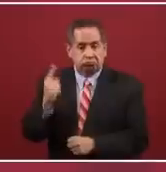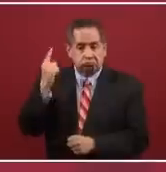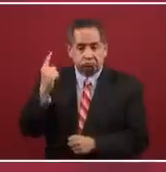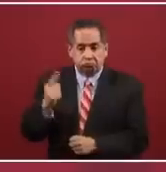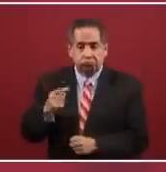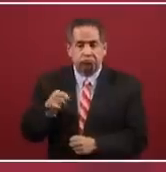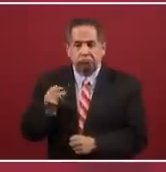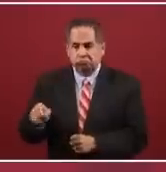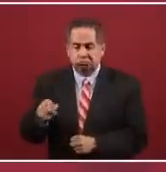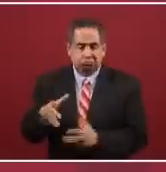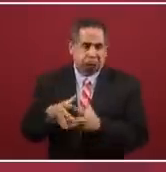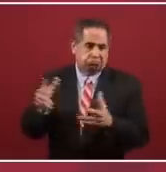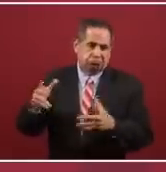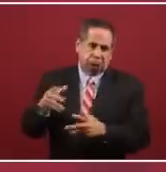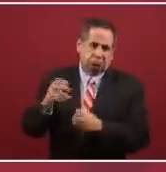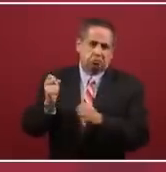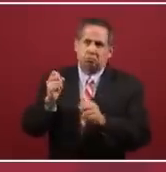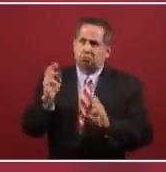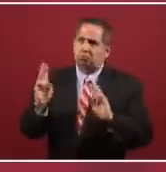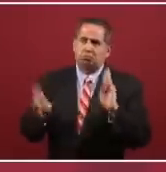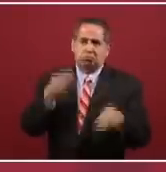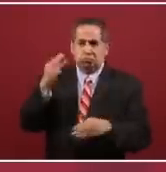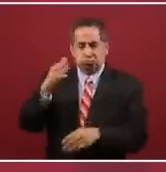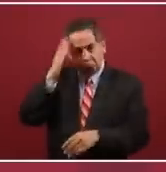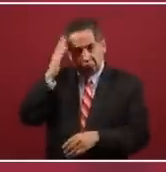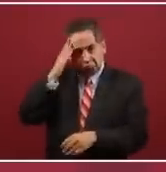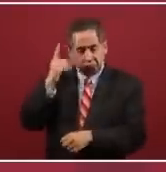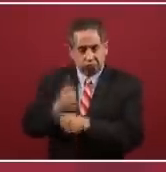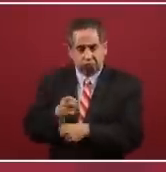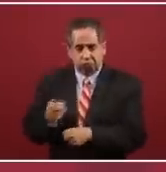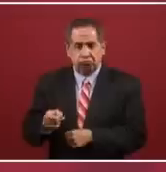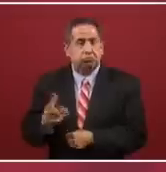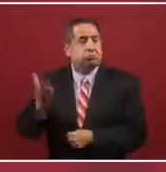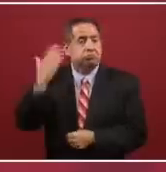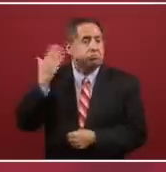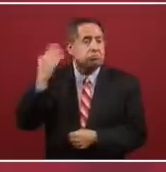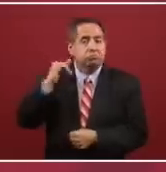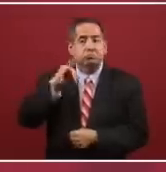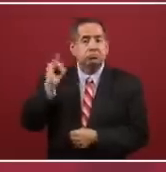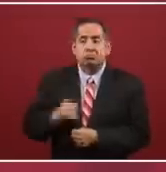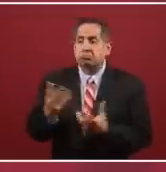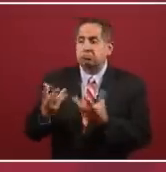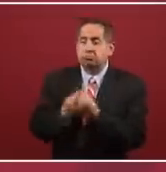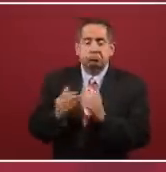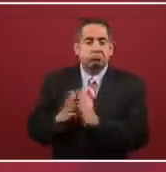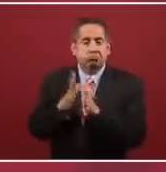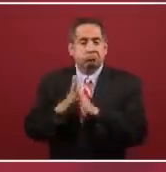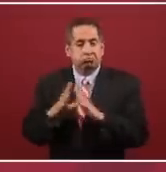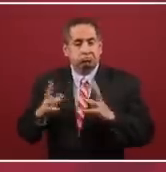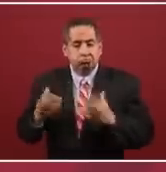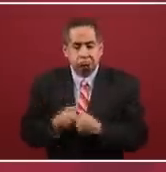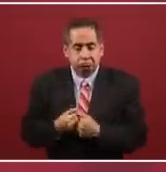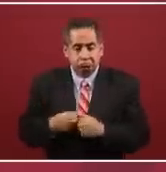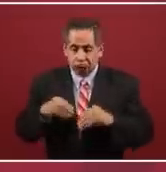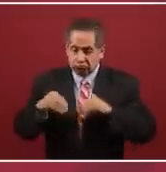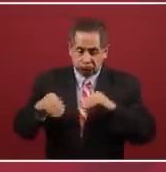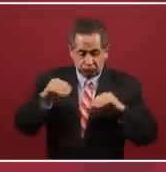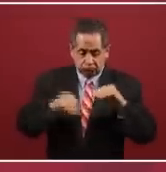que son de los bancos más grandes del mundo. Nunca se había llevado a cabo una